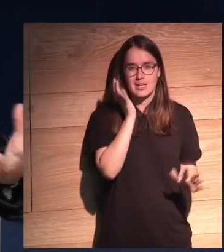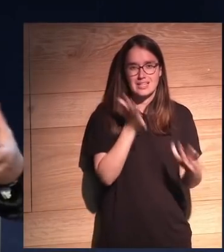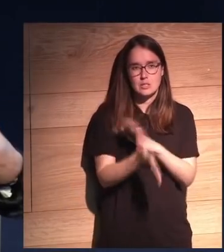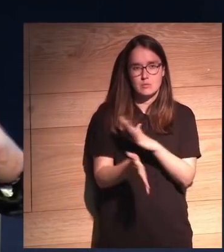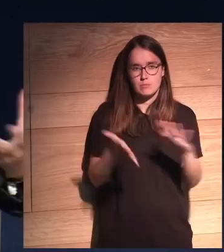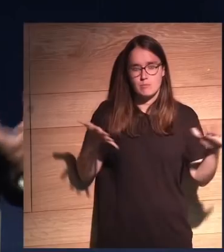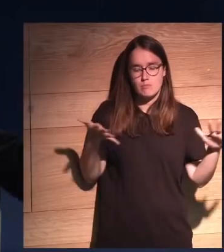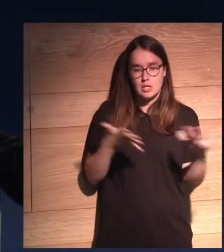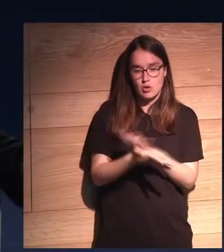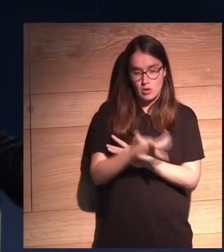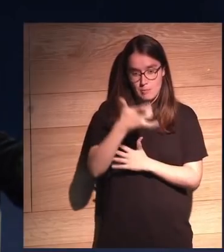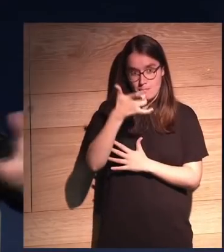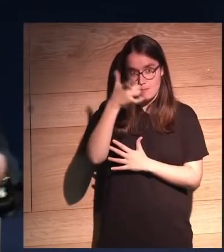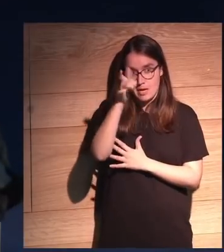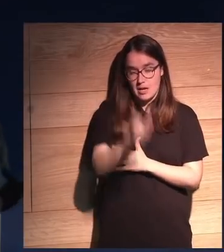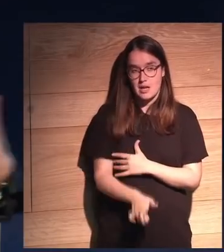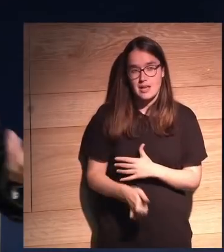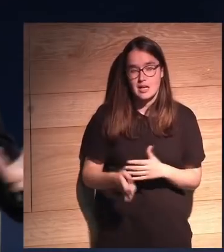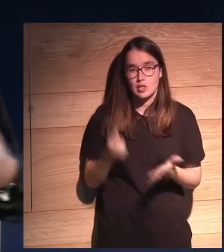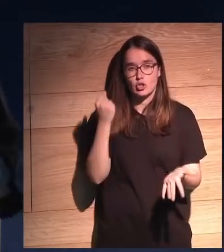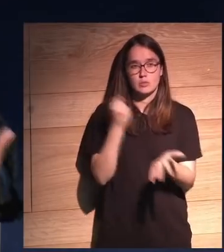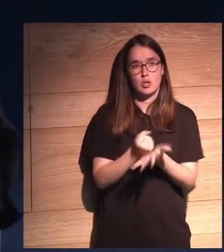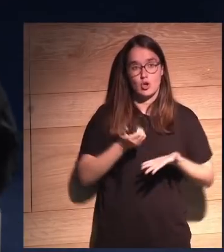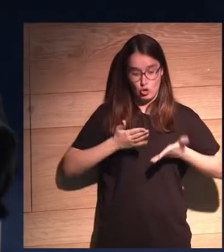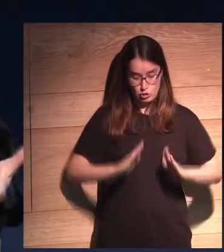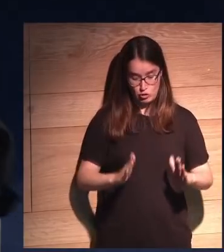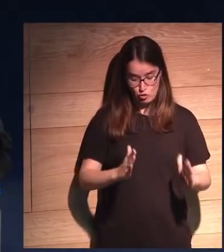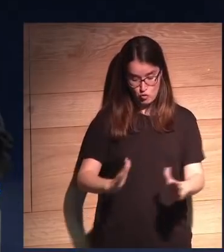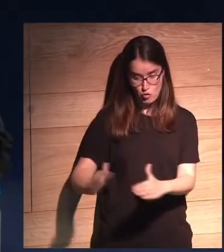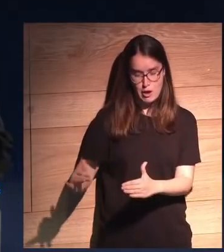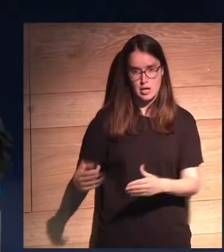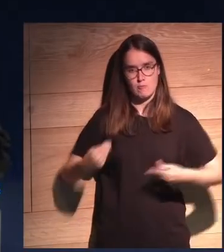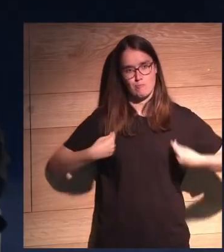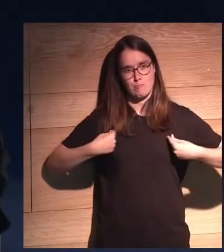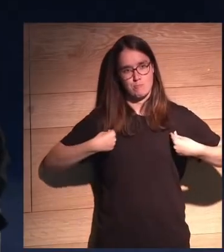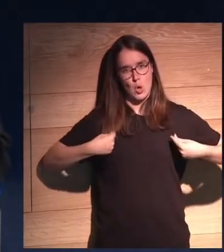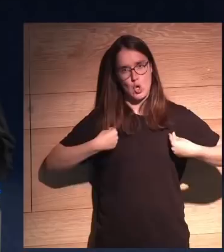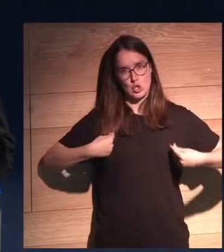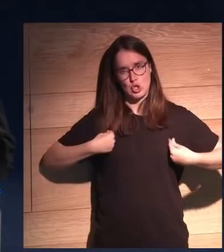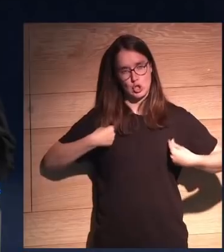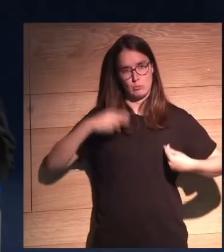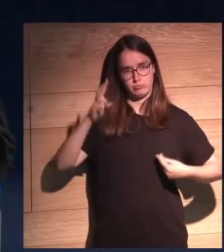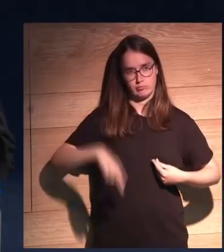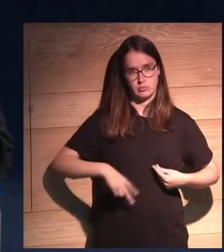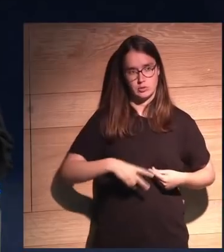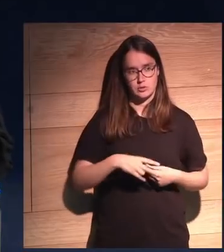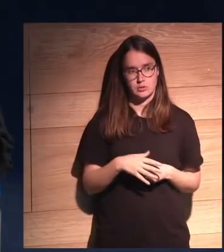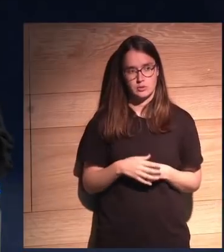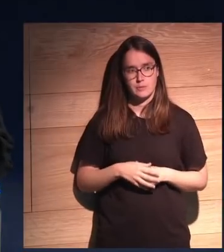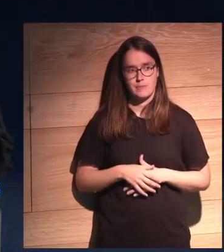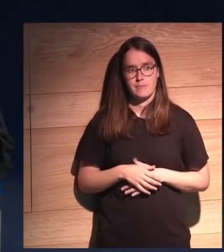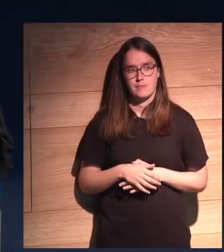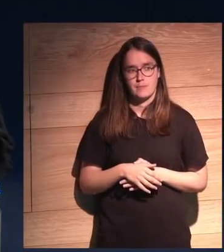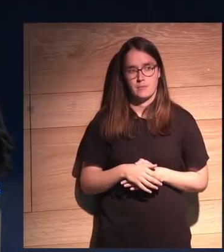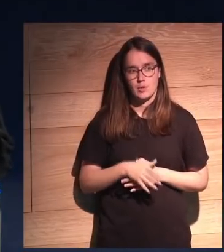explicó que para ella simbolizaban los hijos que no había podido tener por sus